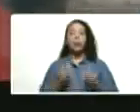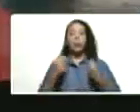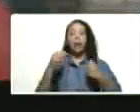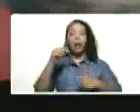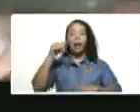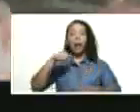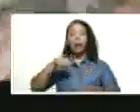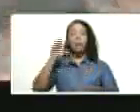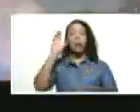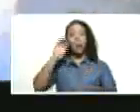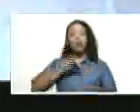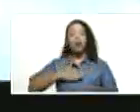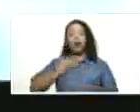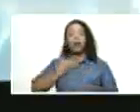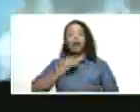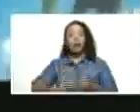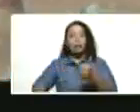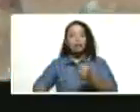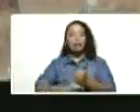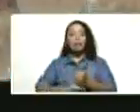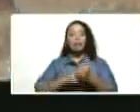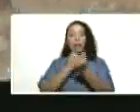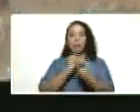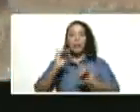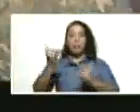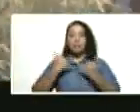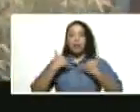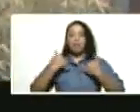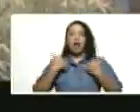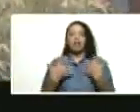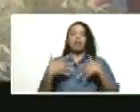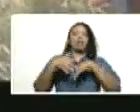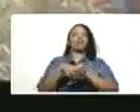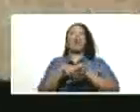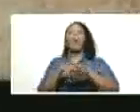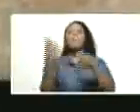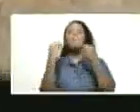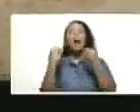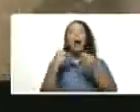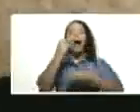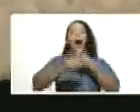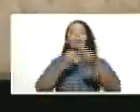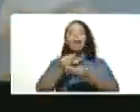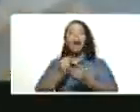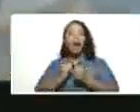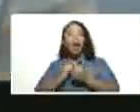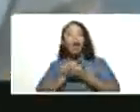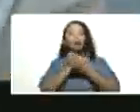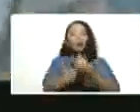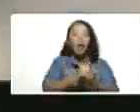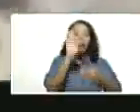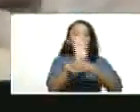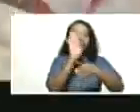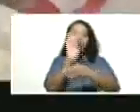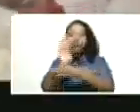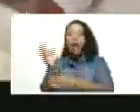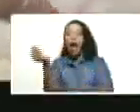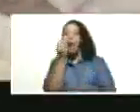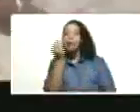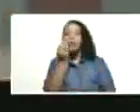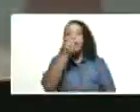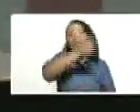pueda sostener su dignidad, su independencia integral. Para garantizar la seguridad y la soberanía